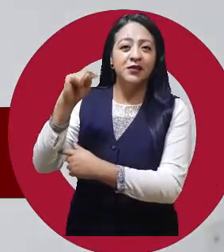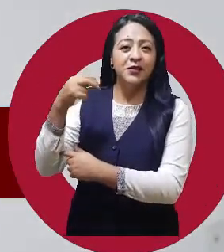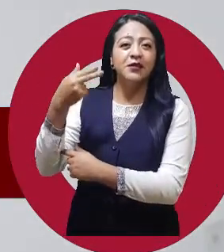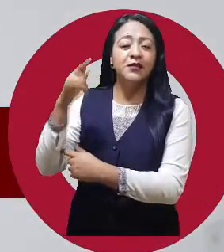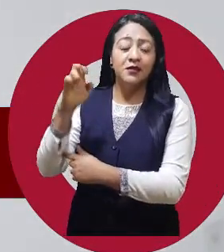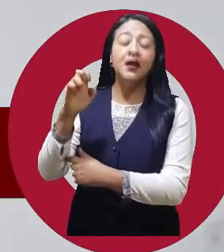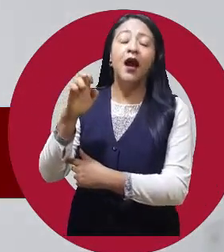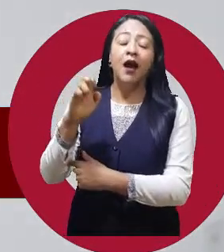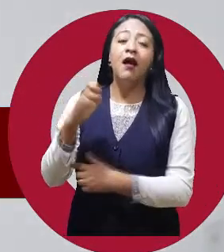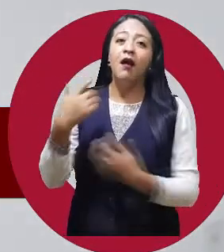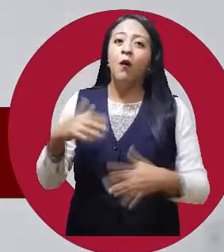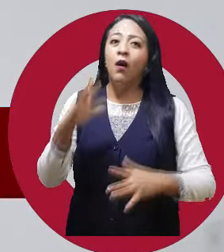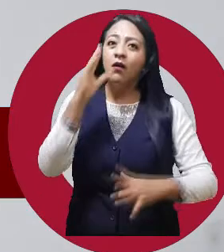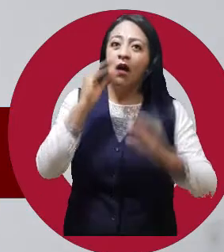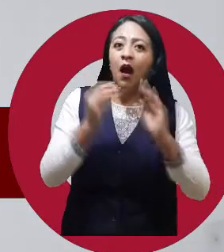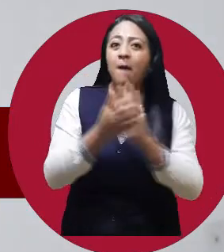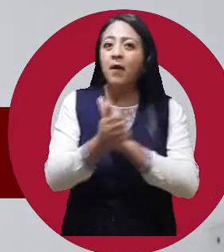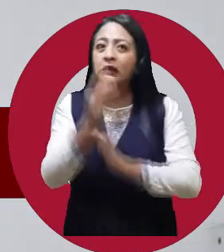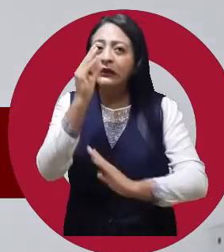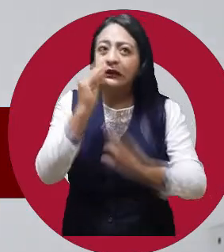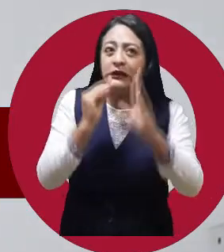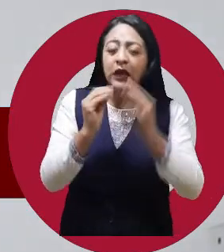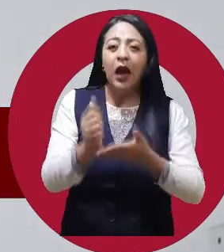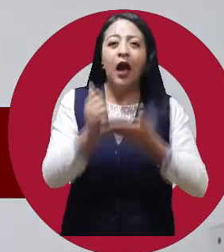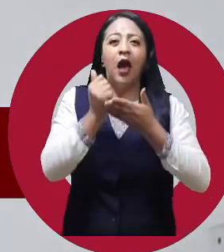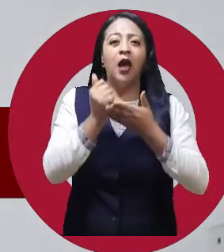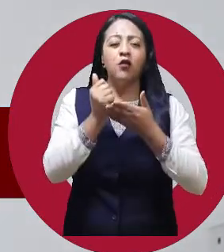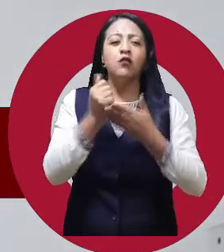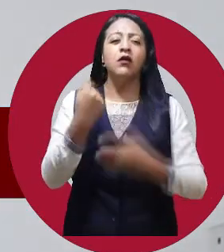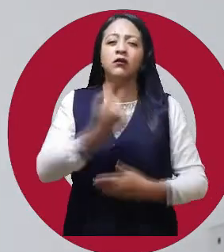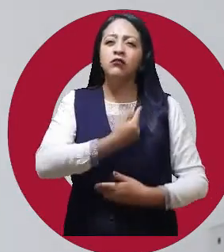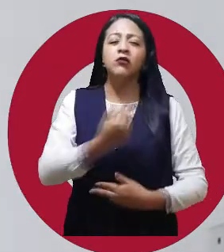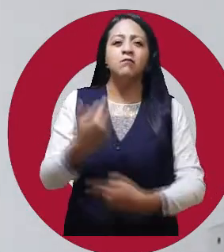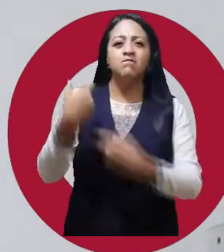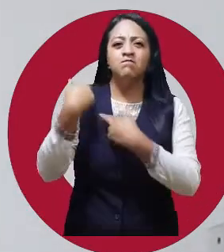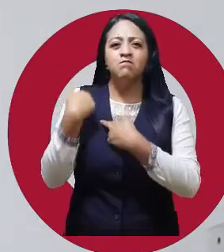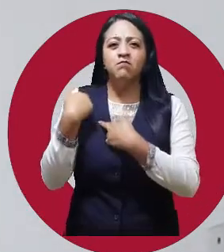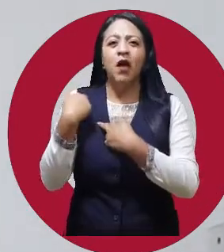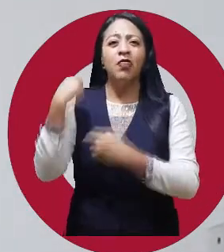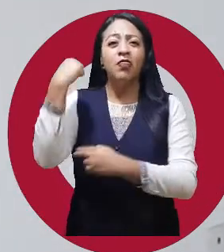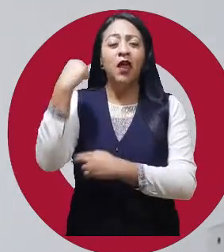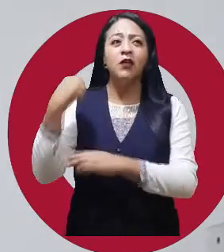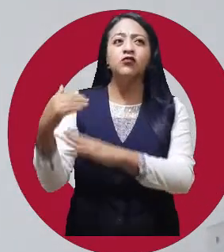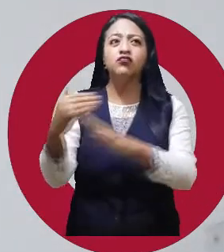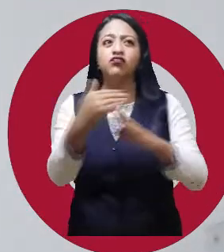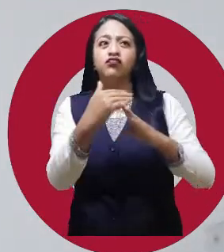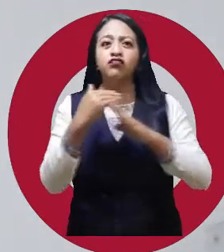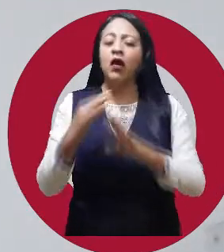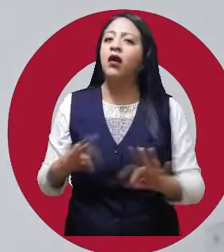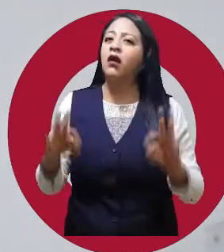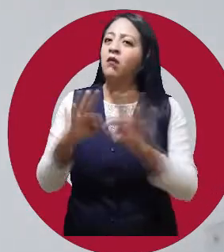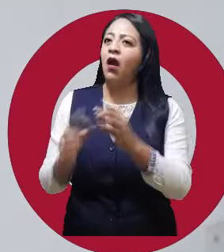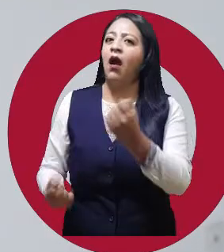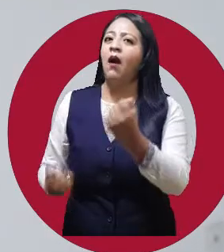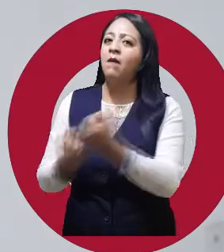Mediante estas capacitaciones nos va a dar a nosotros un arma para poder defender todos estos derechos y hacer valer los derechos de nuestras